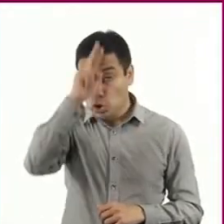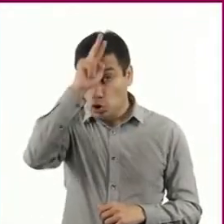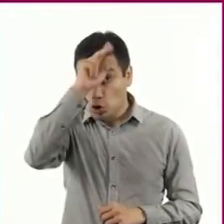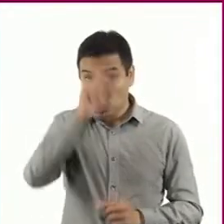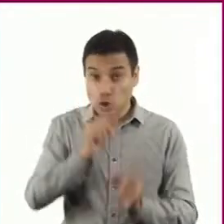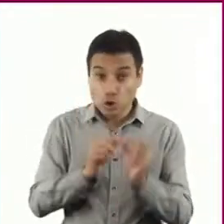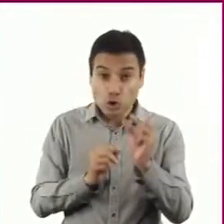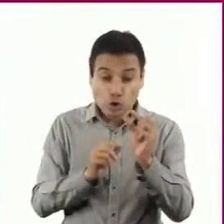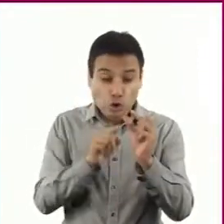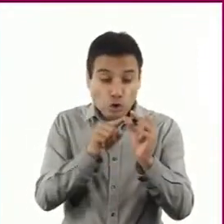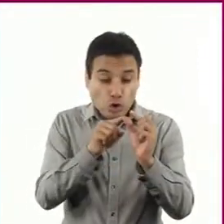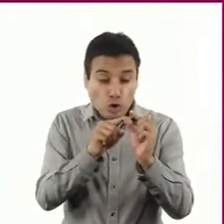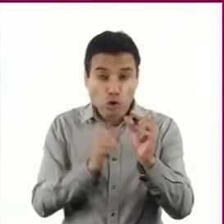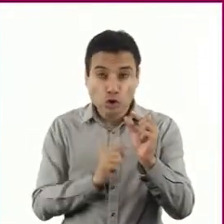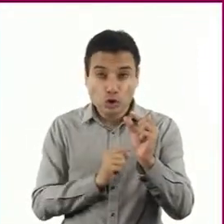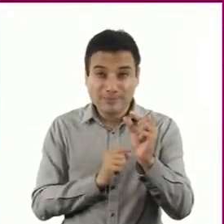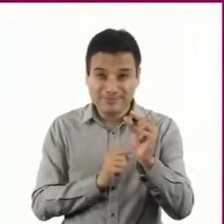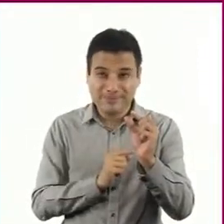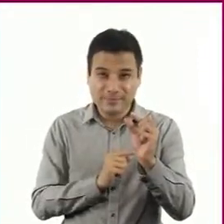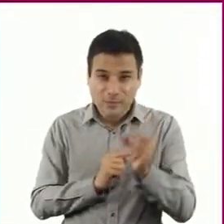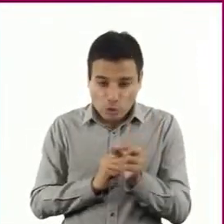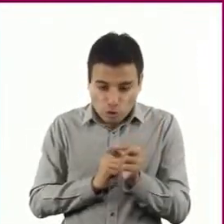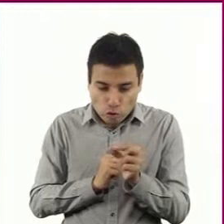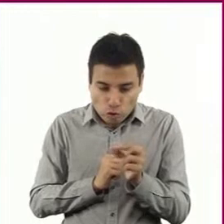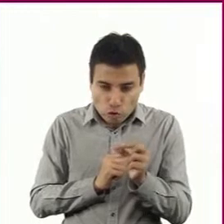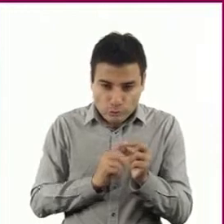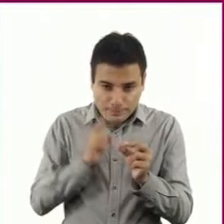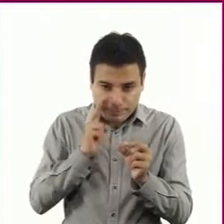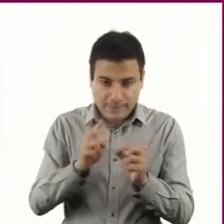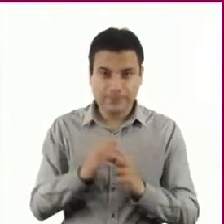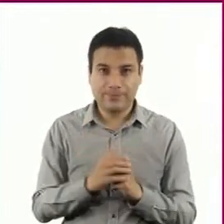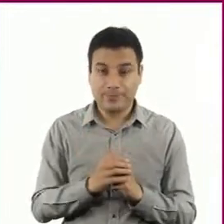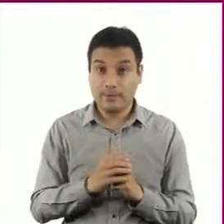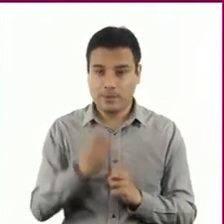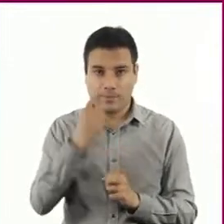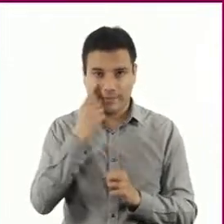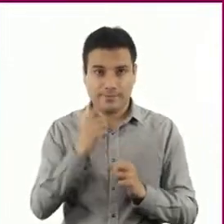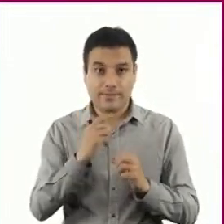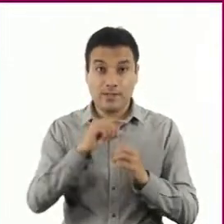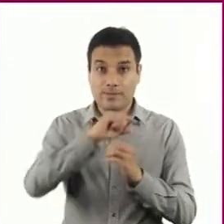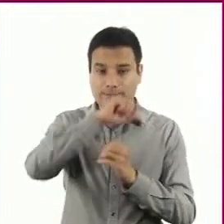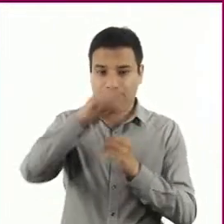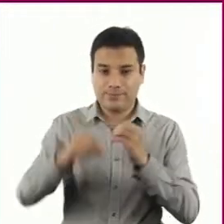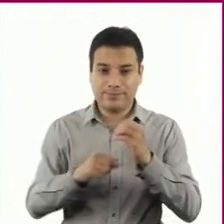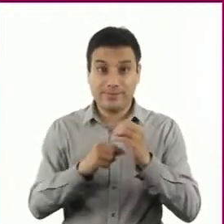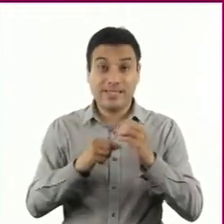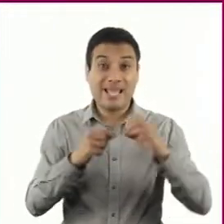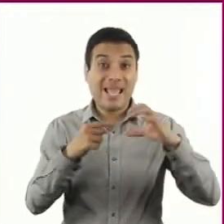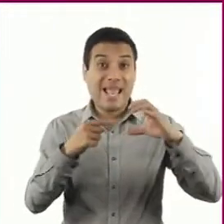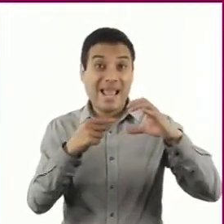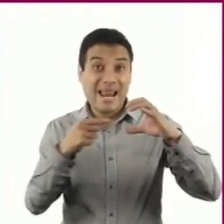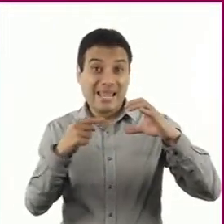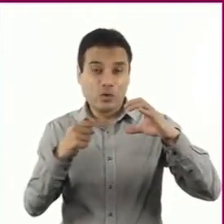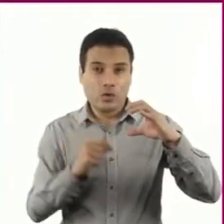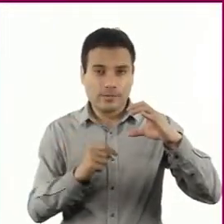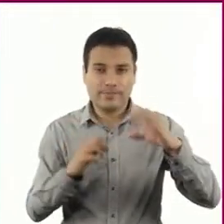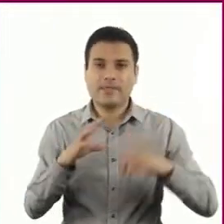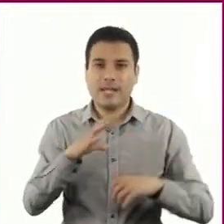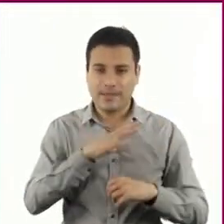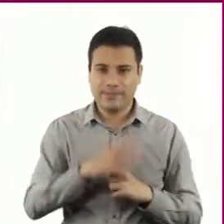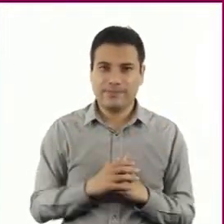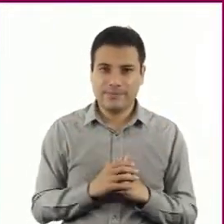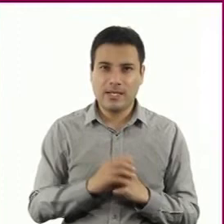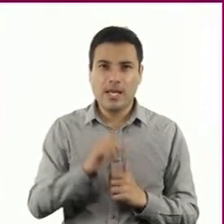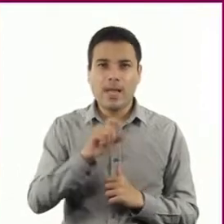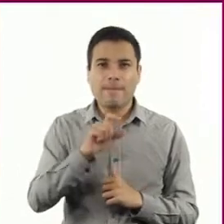un 100.000º de metros, y que el diámetro de un electrón mide 2.8 femtómetros, es decir, 28 cienbillonésimos